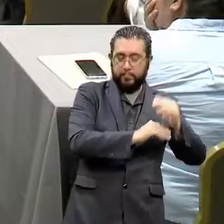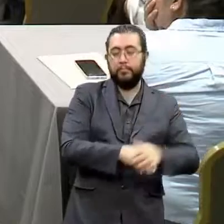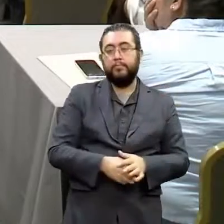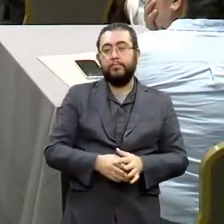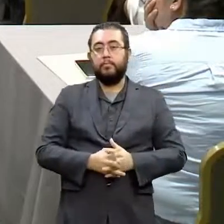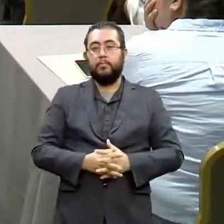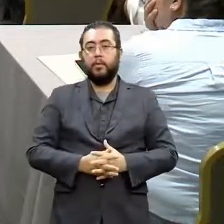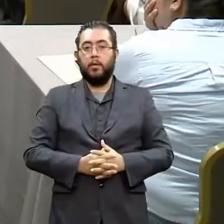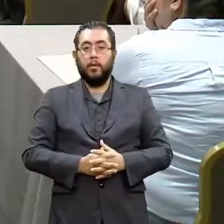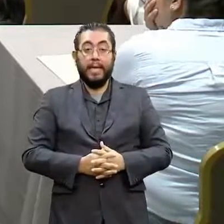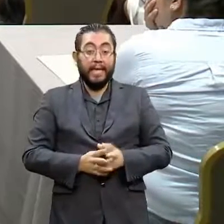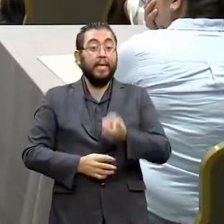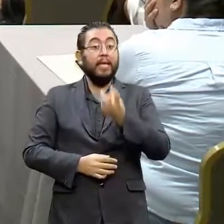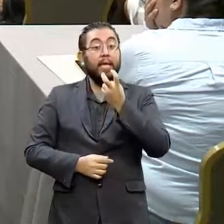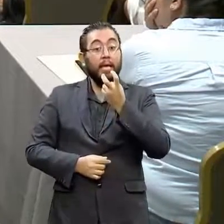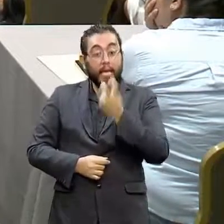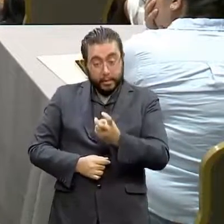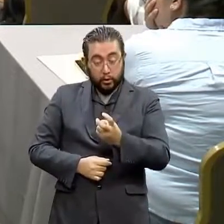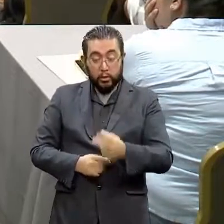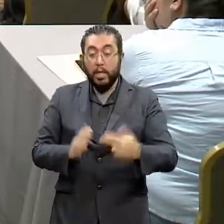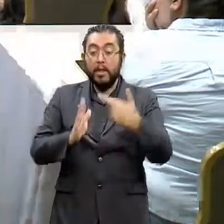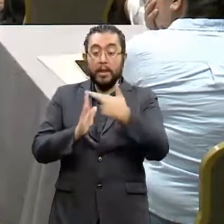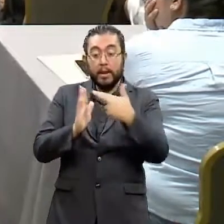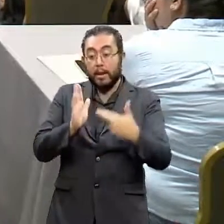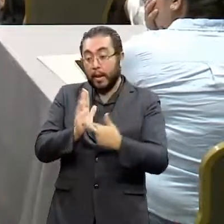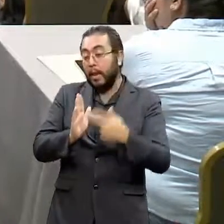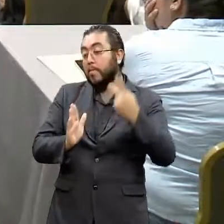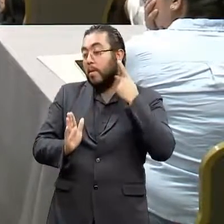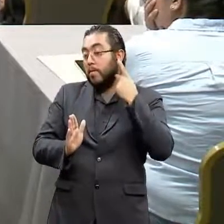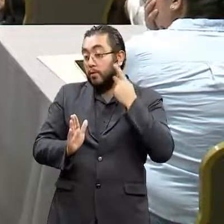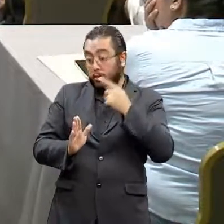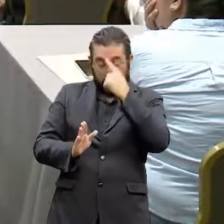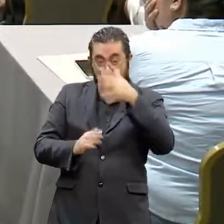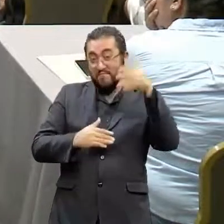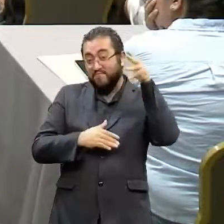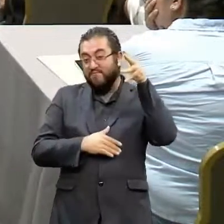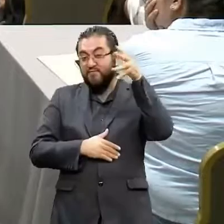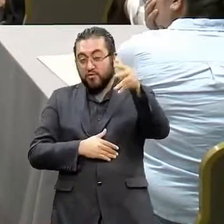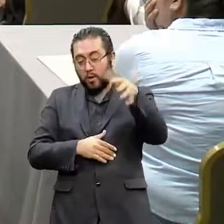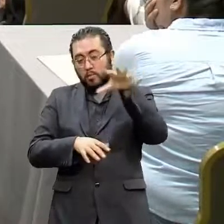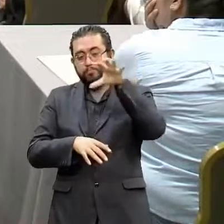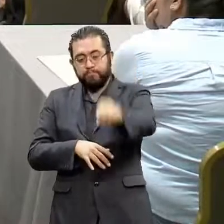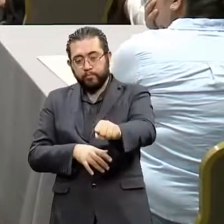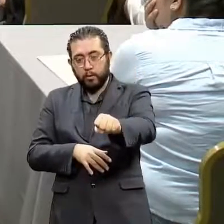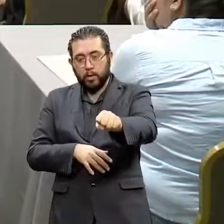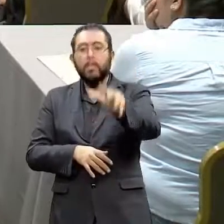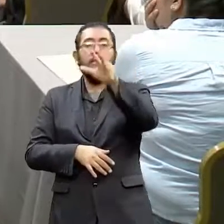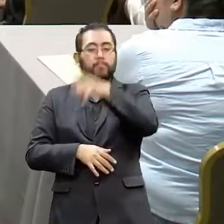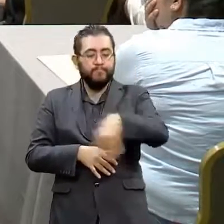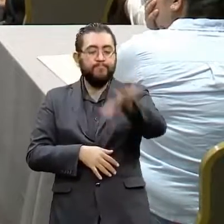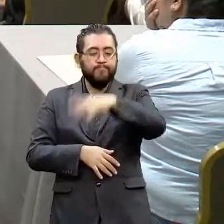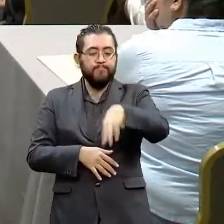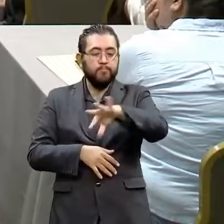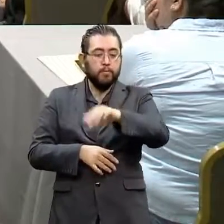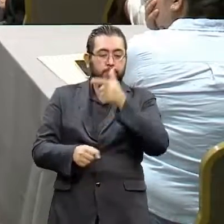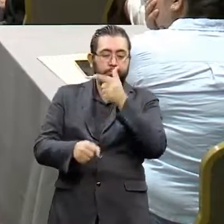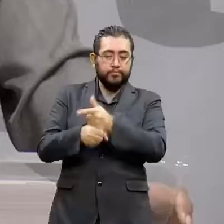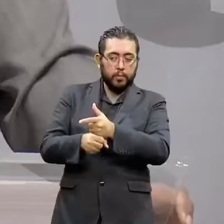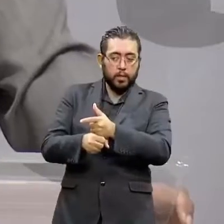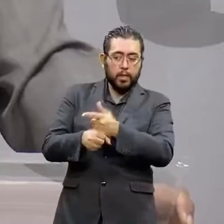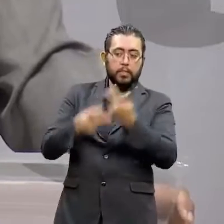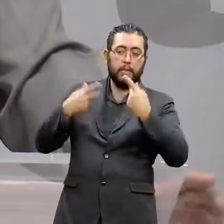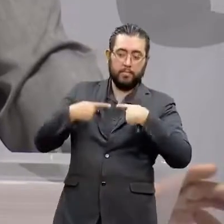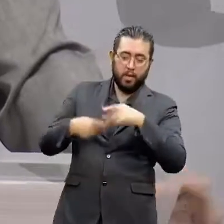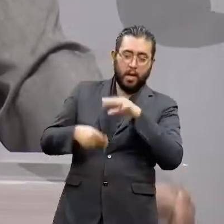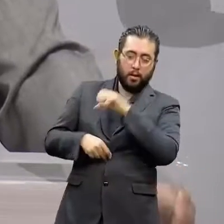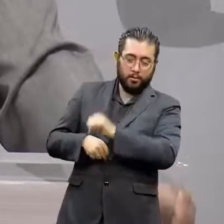forma parte de una política de mayor alcance en materia de búsqueda e identificación personas